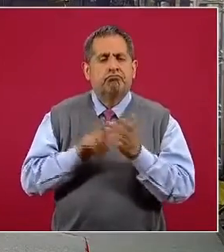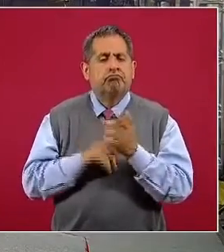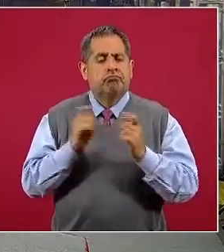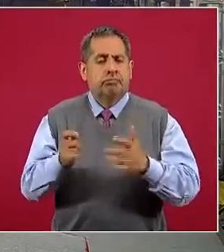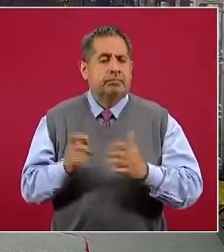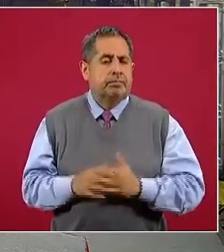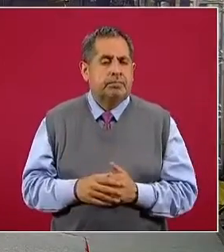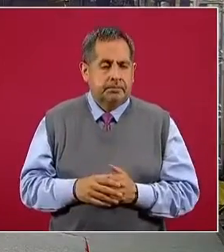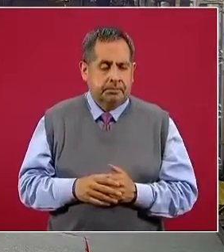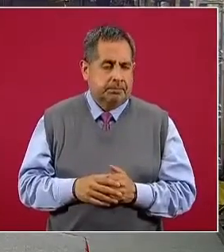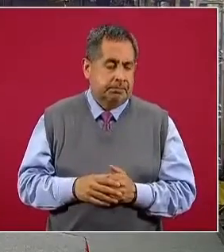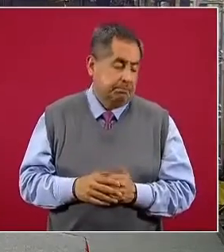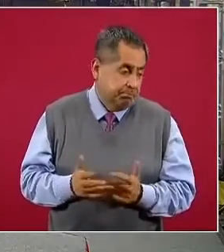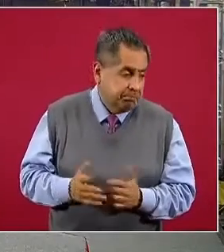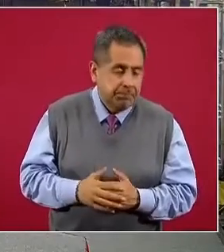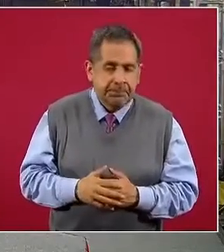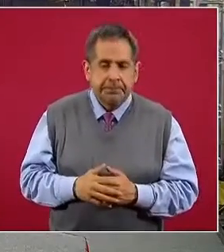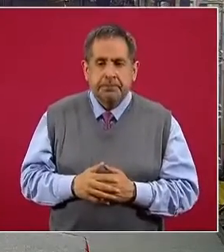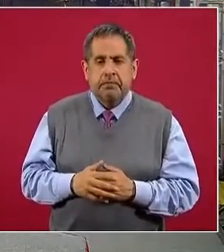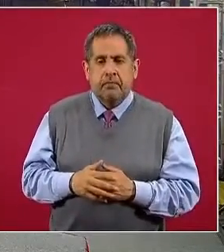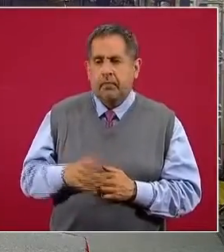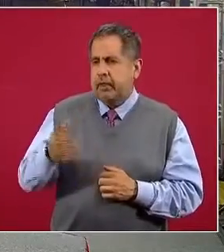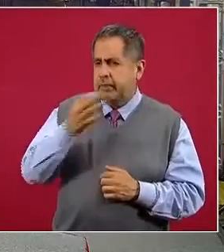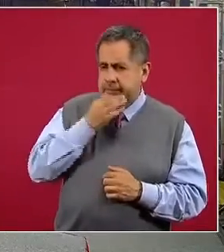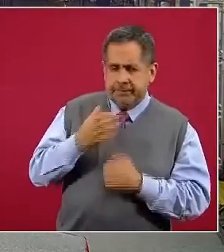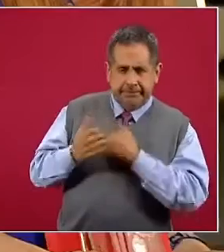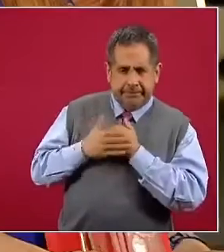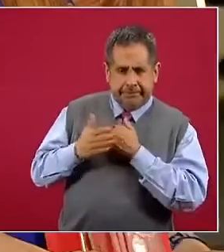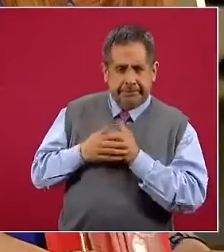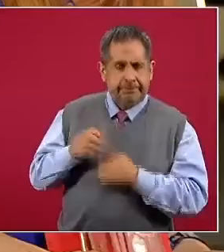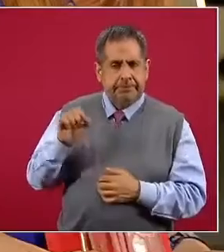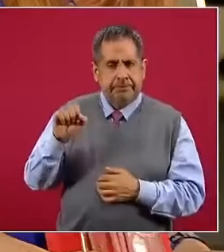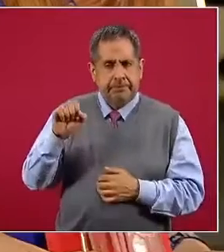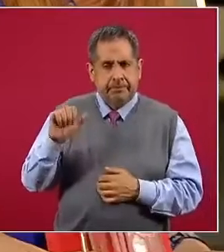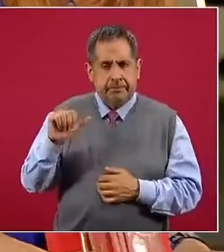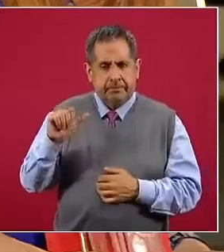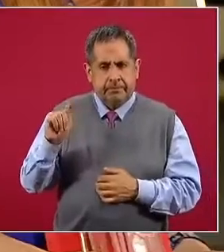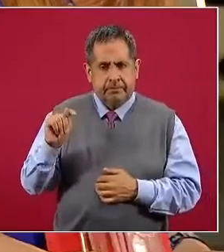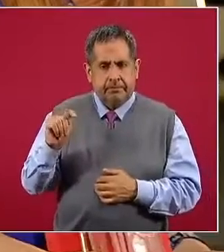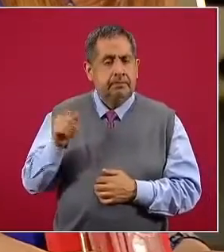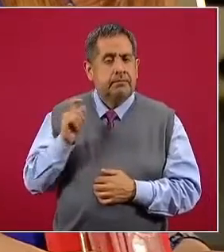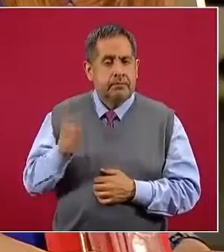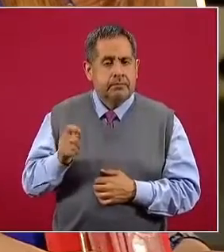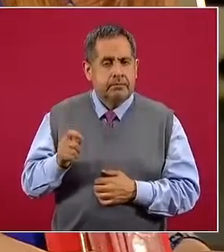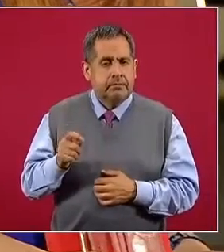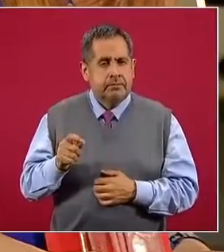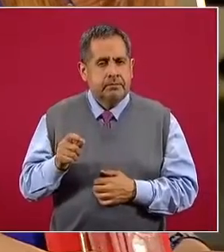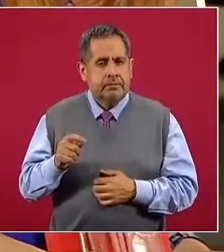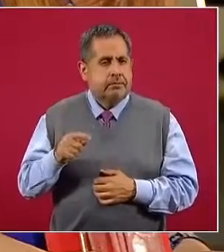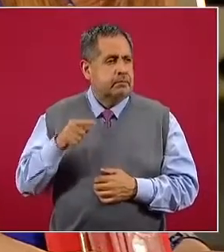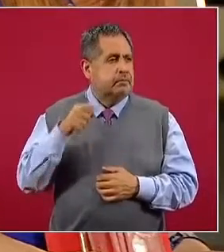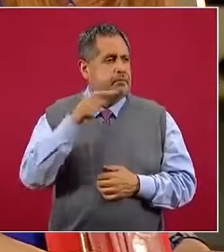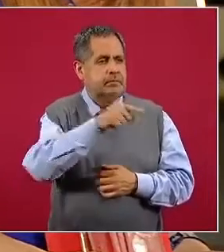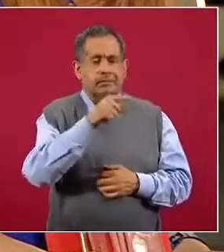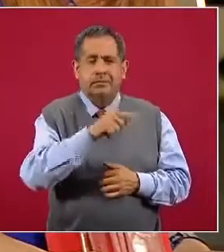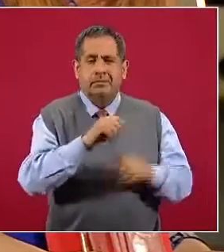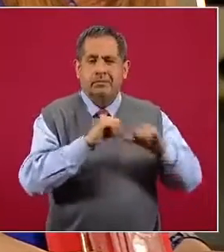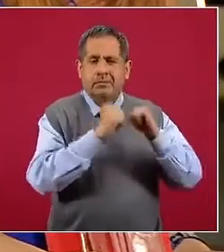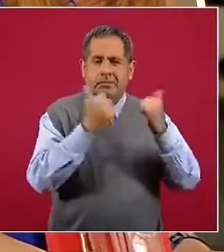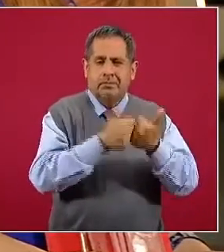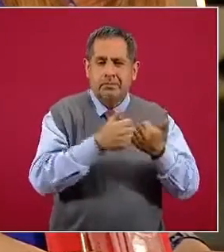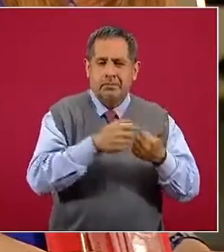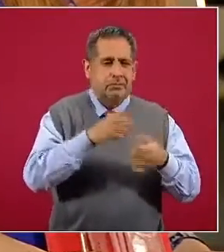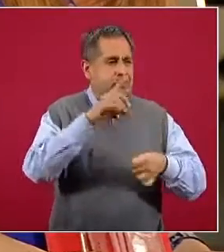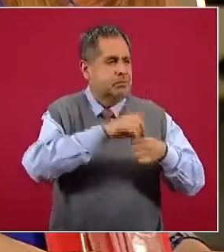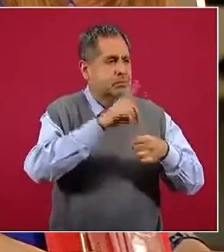las referencias que ya nos vertía o nos compartía el SAT sobre el uso de donatarias en el sector salud para